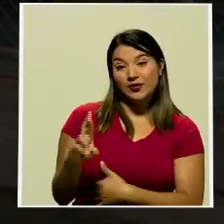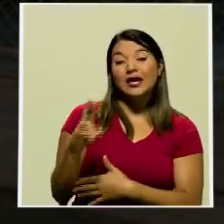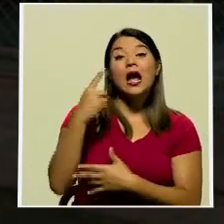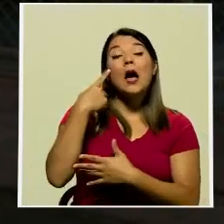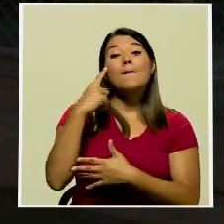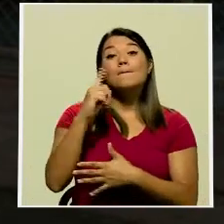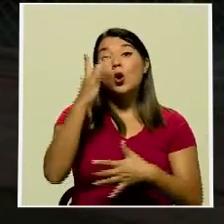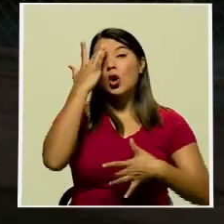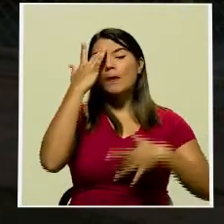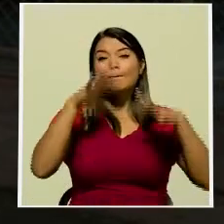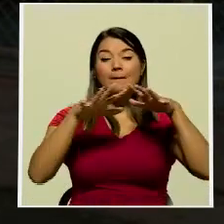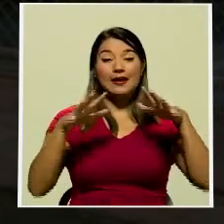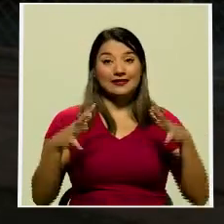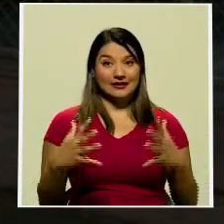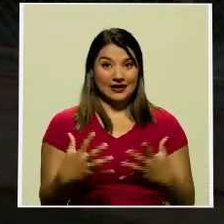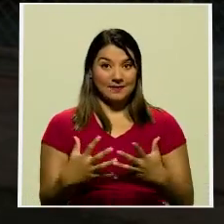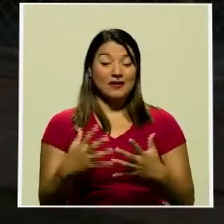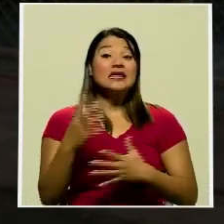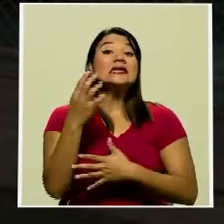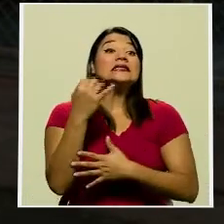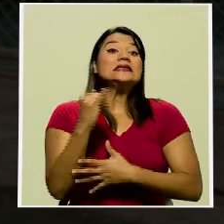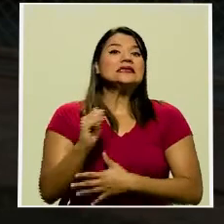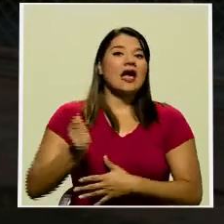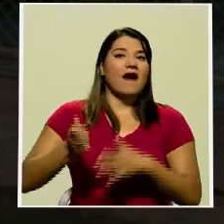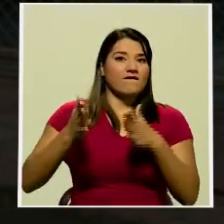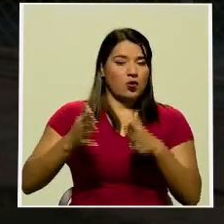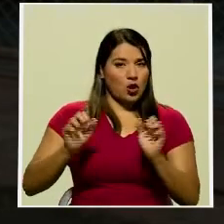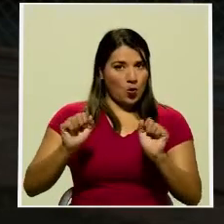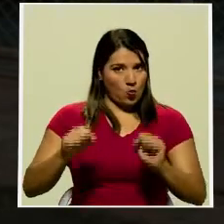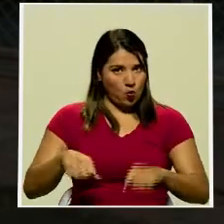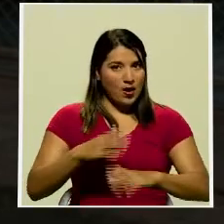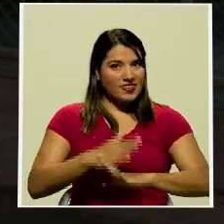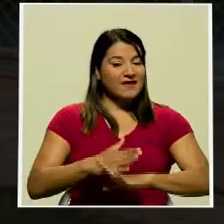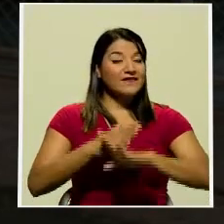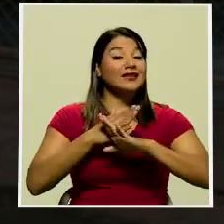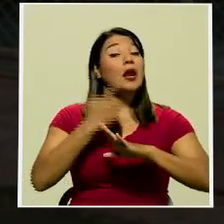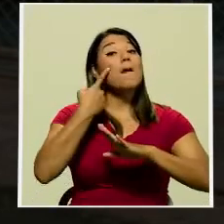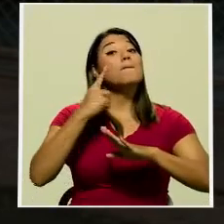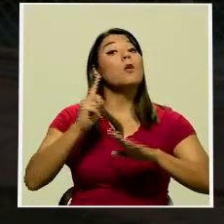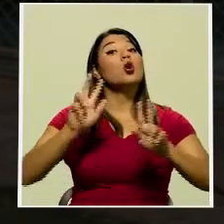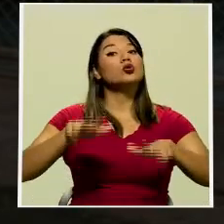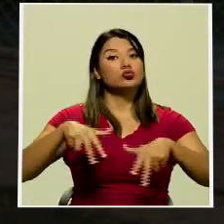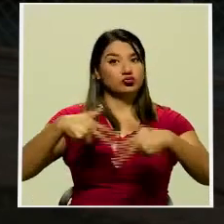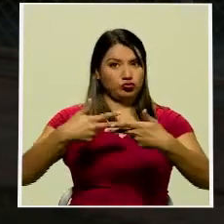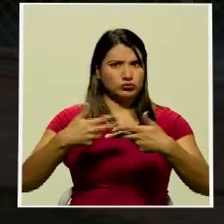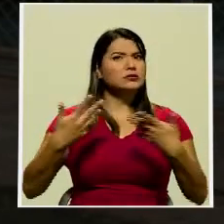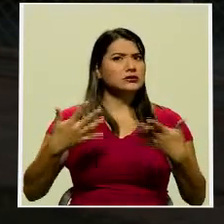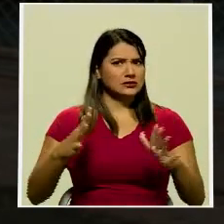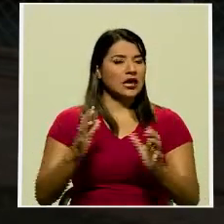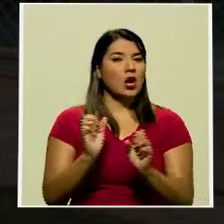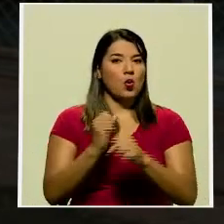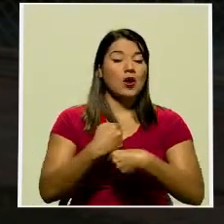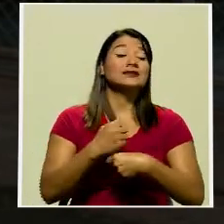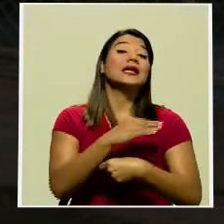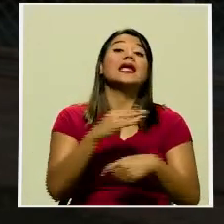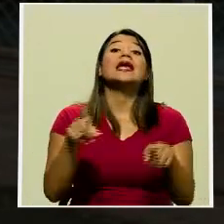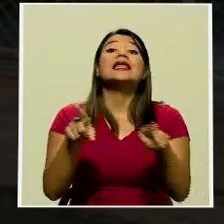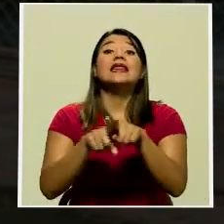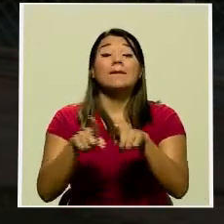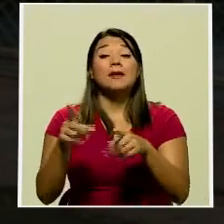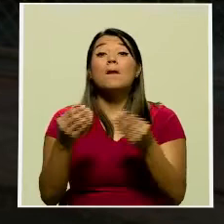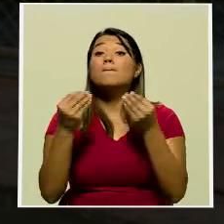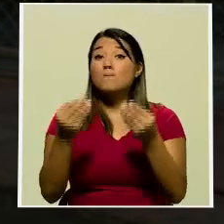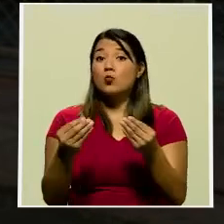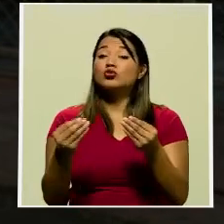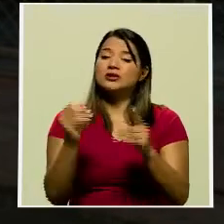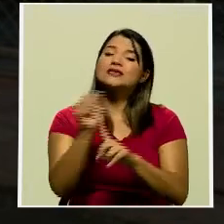pandemia son que en los casos que se puede realizar de manera virtual lo han hecho y también tomar en cuenta que muchos casos se llevan aquí en el